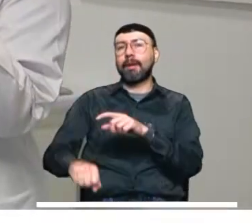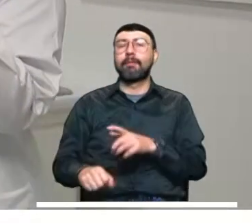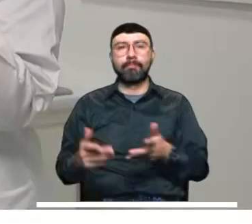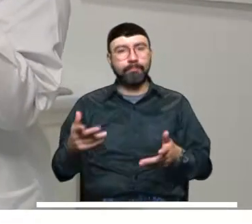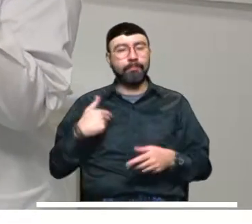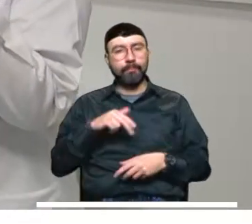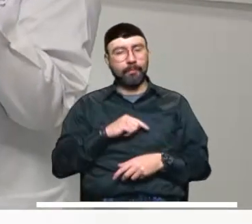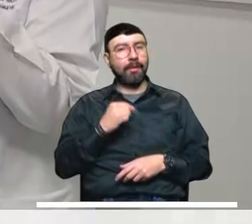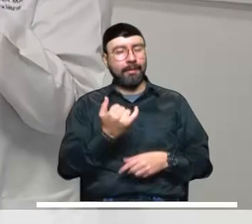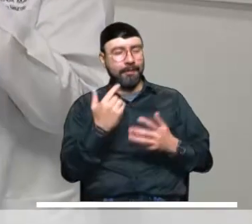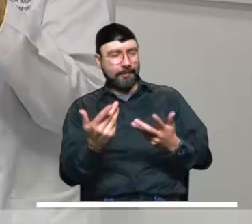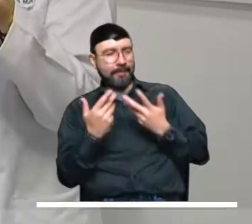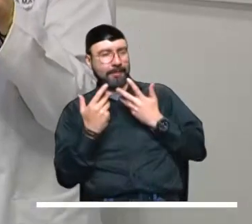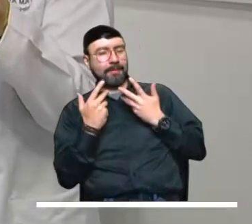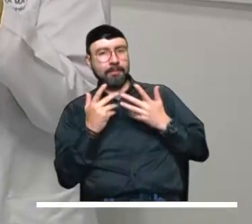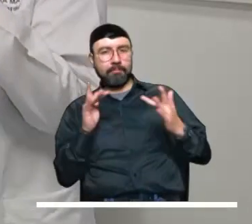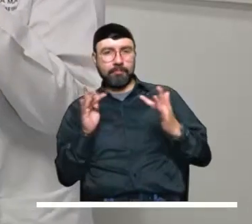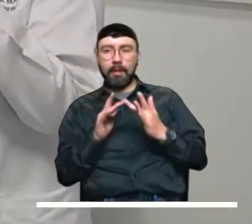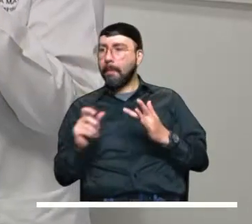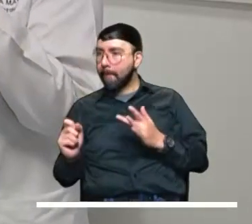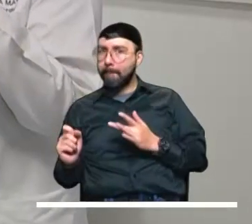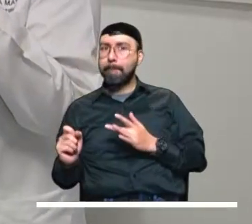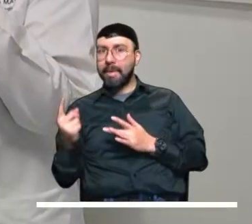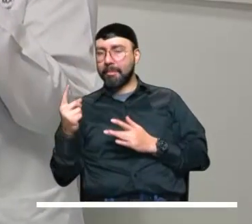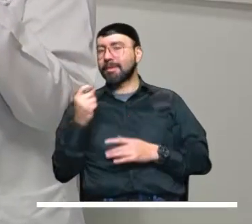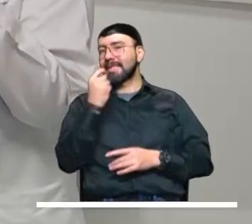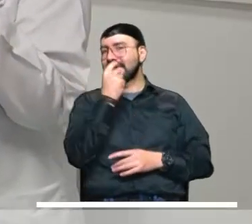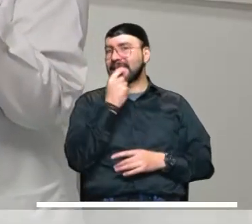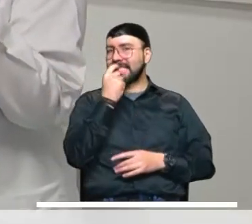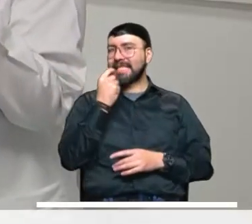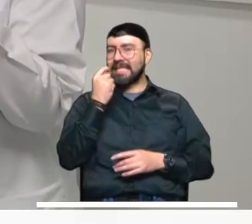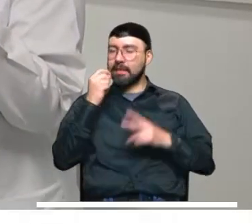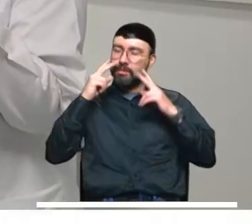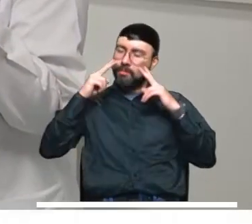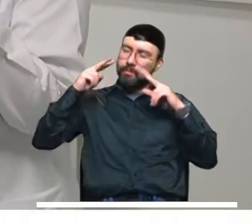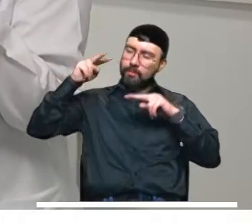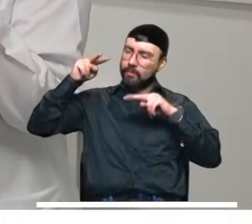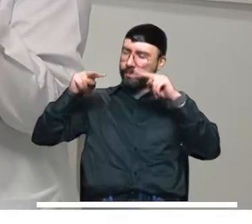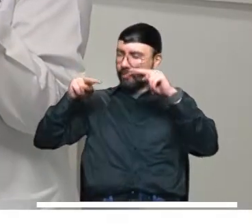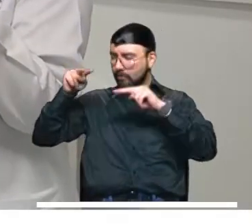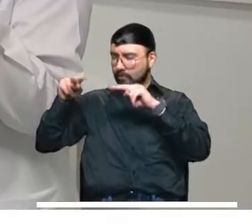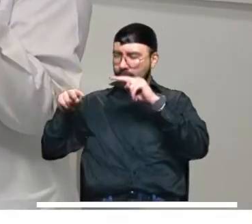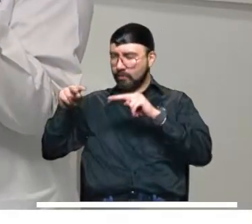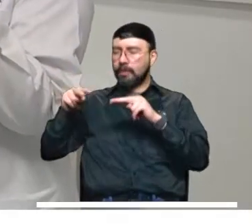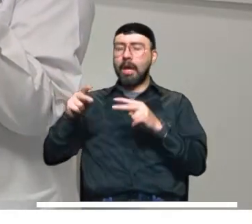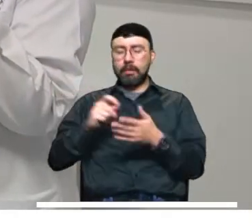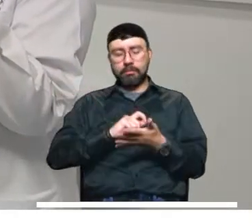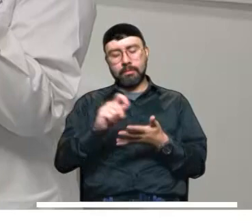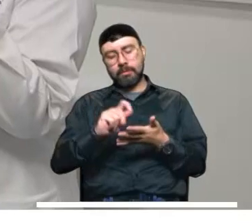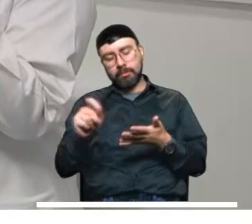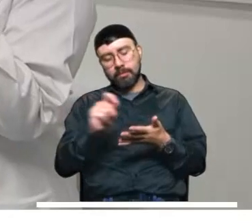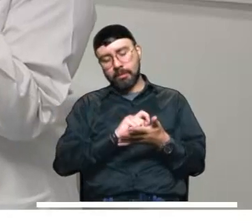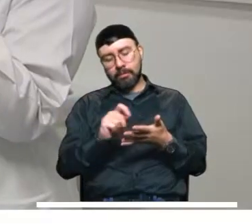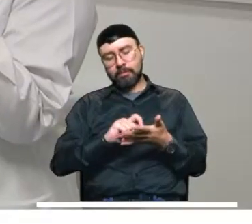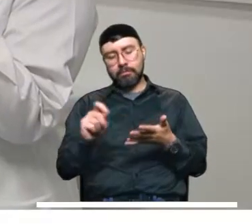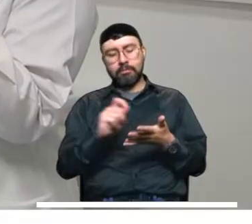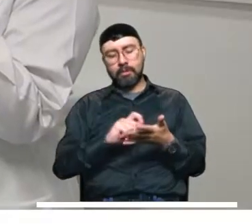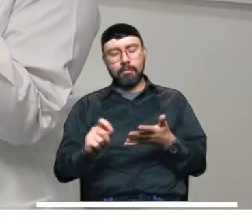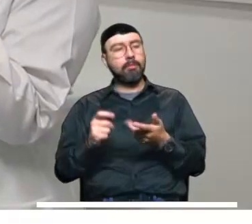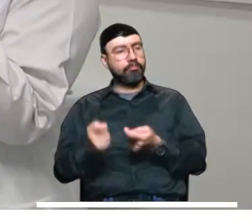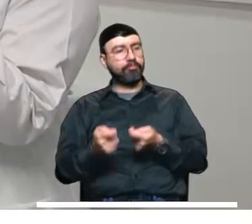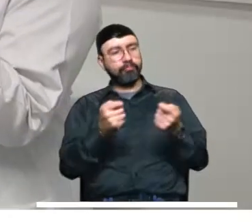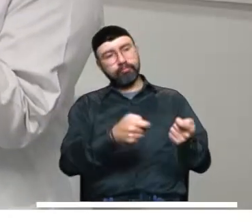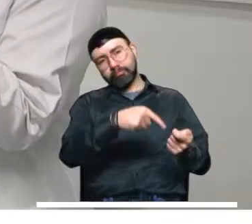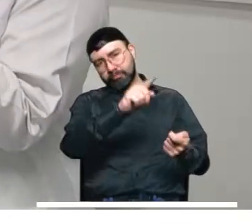tenemos esta formación. El paciente pasa primero con nosotros, hacemos una anotación en la historia clínica y ya